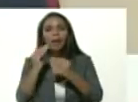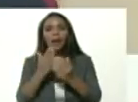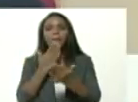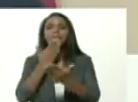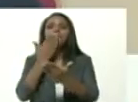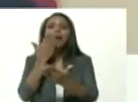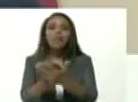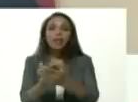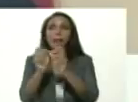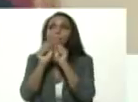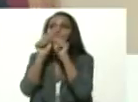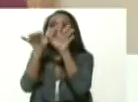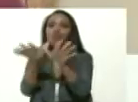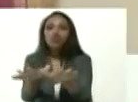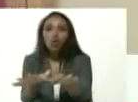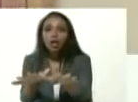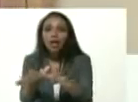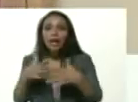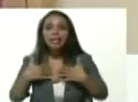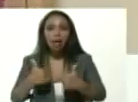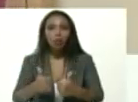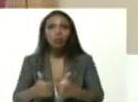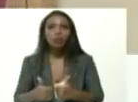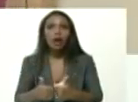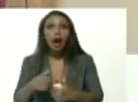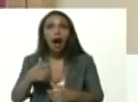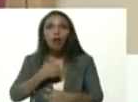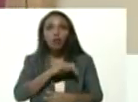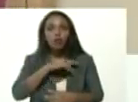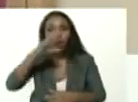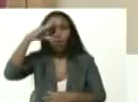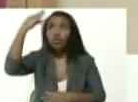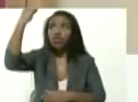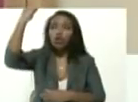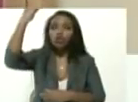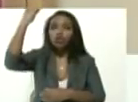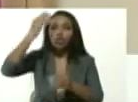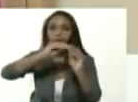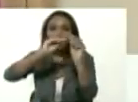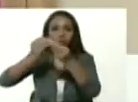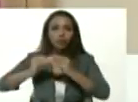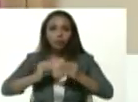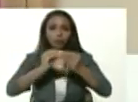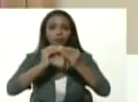las bendiciones y la salud a nuestro Dios, al Creador.